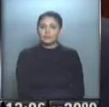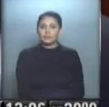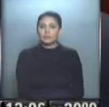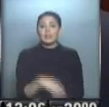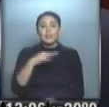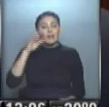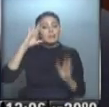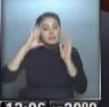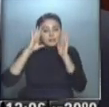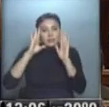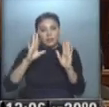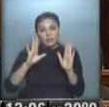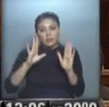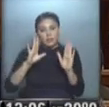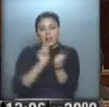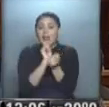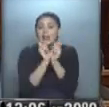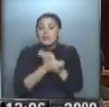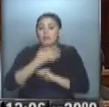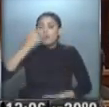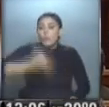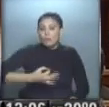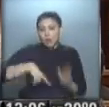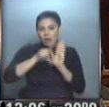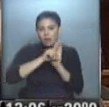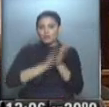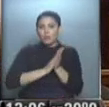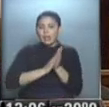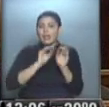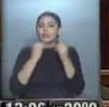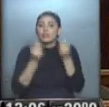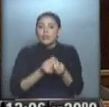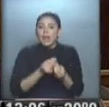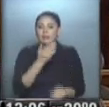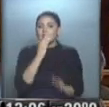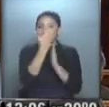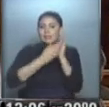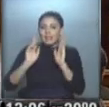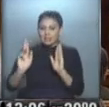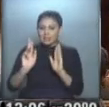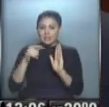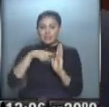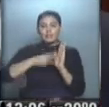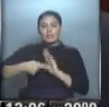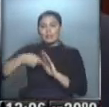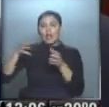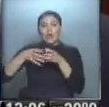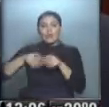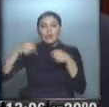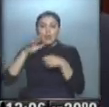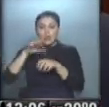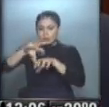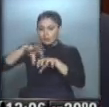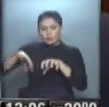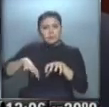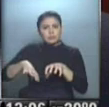Debe tenerse en cuenta que la adecuación al régimen de multiplicidad de licencias determinará el desguace de Grupo Clarín. Este desguace se